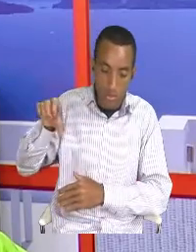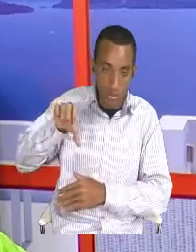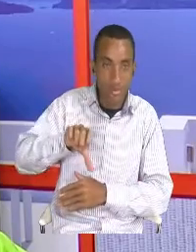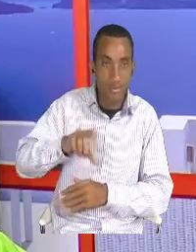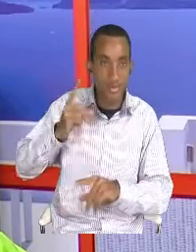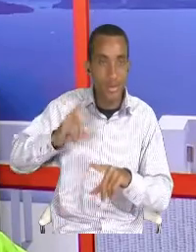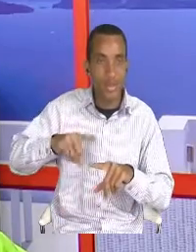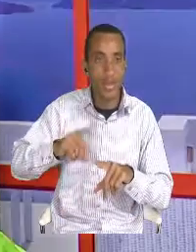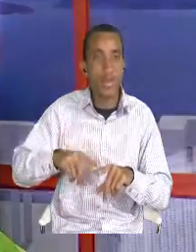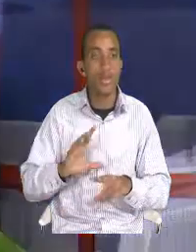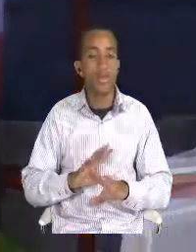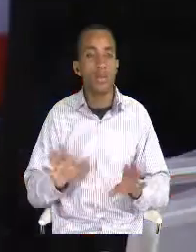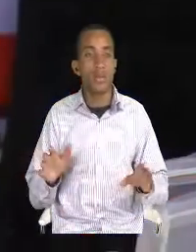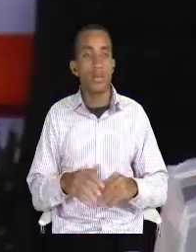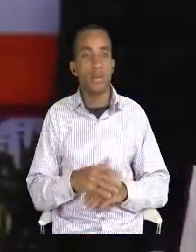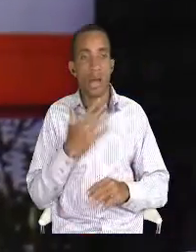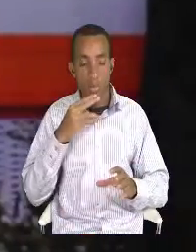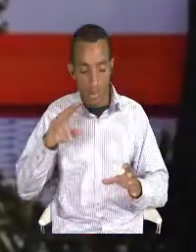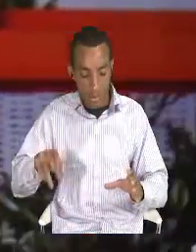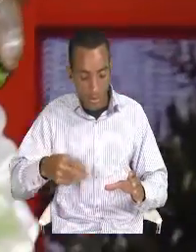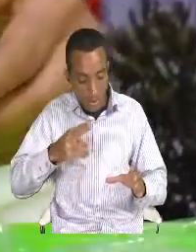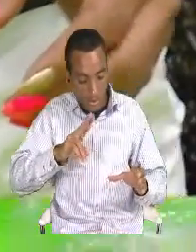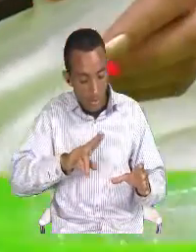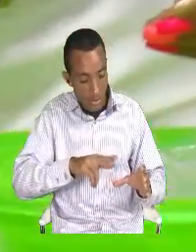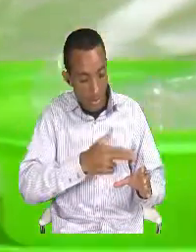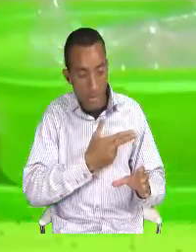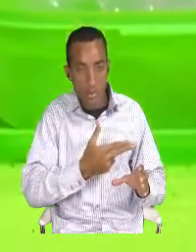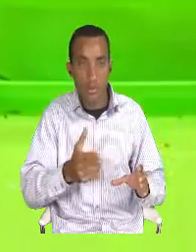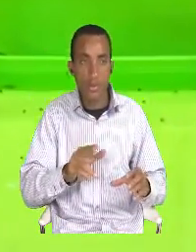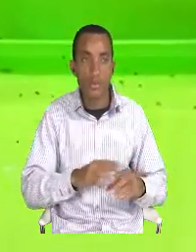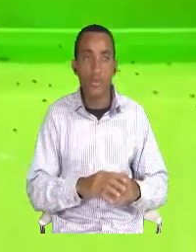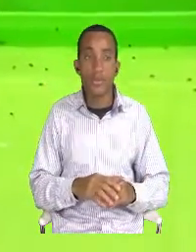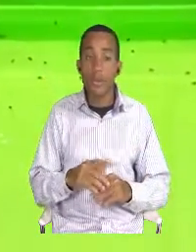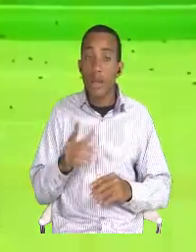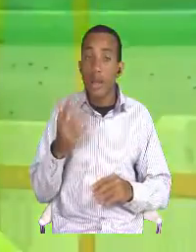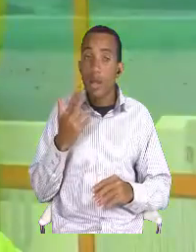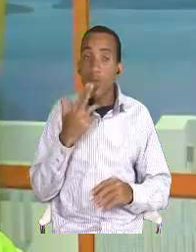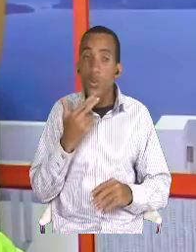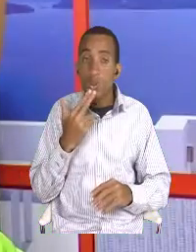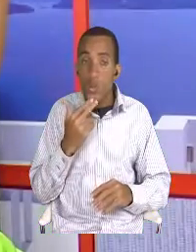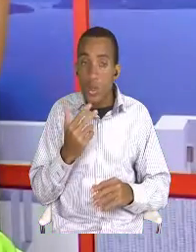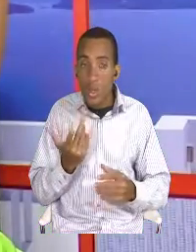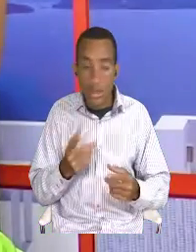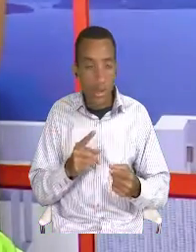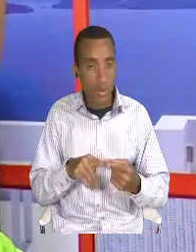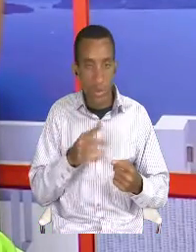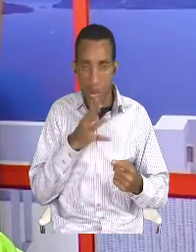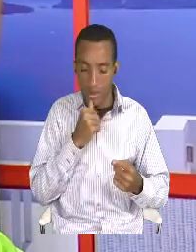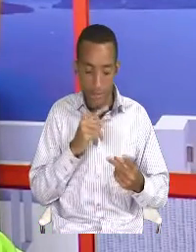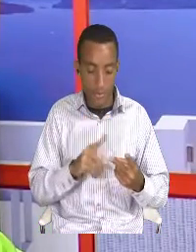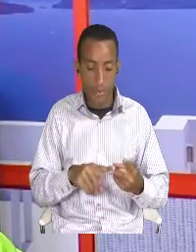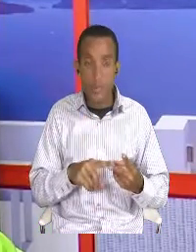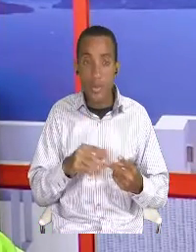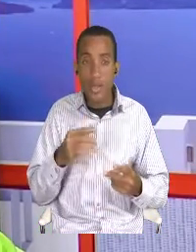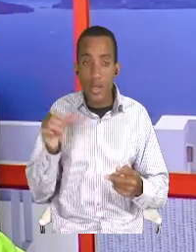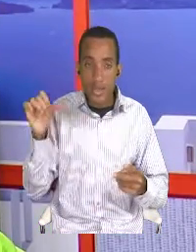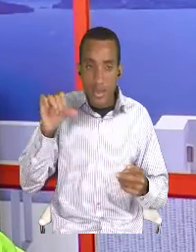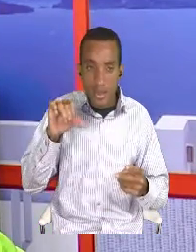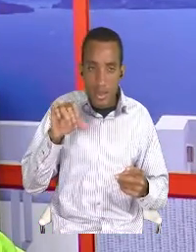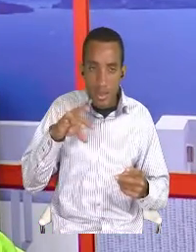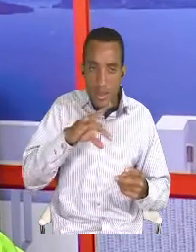una mantequilla, ¿sí? No tiene ni azúcares ni sales añadidas. No tiene absolutamente nada. Al igual lo puedes combinar con miel, le puedes